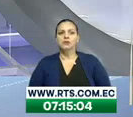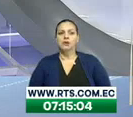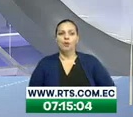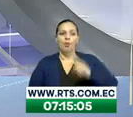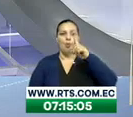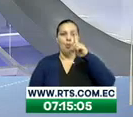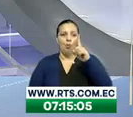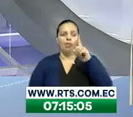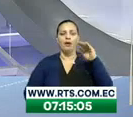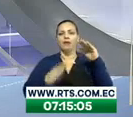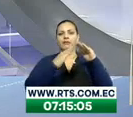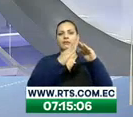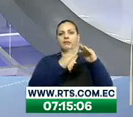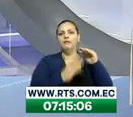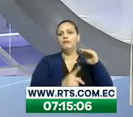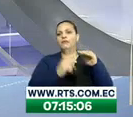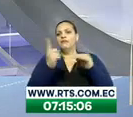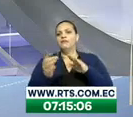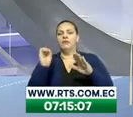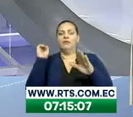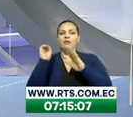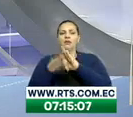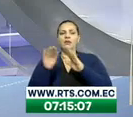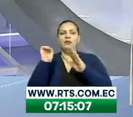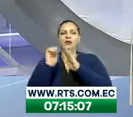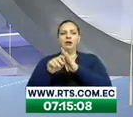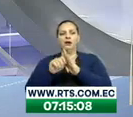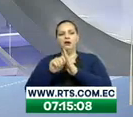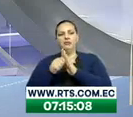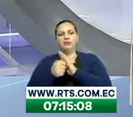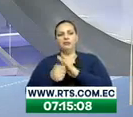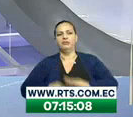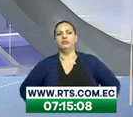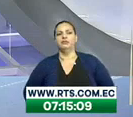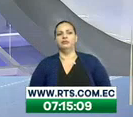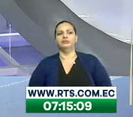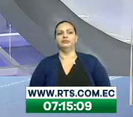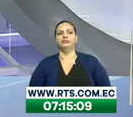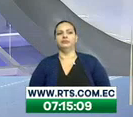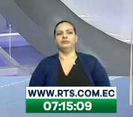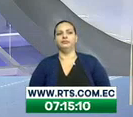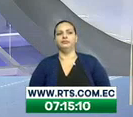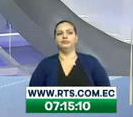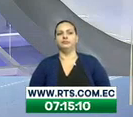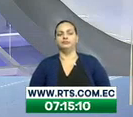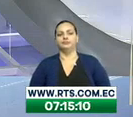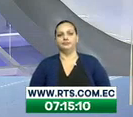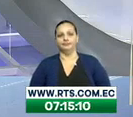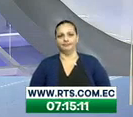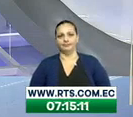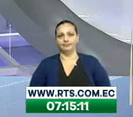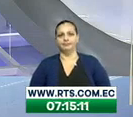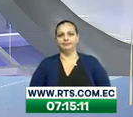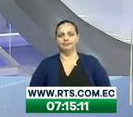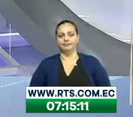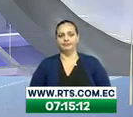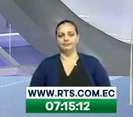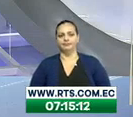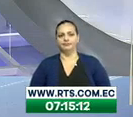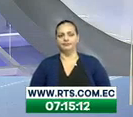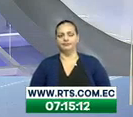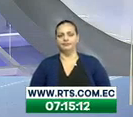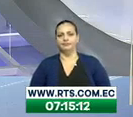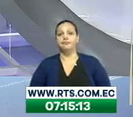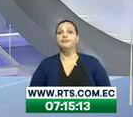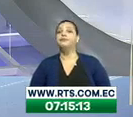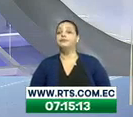y un local, y obviamente han sido también afectados los patios de las casas vecinas. Esperemos que la mano solidaria se haga presente. Y